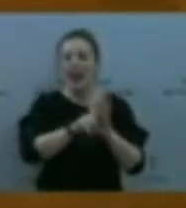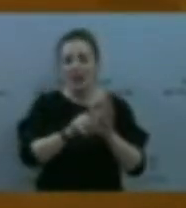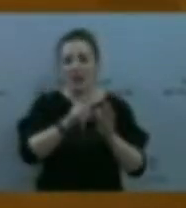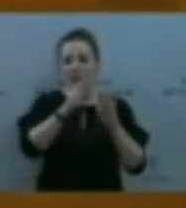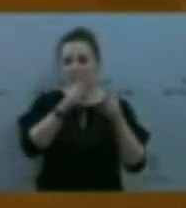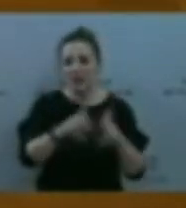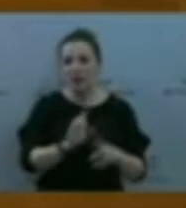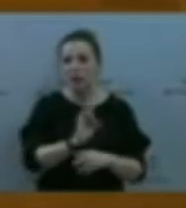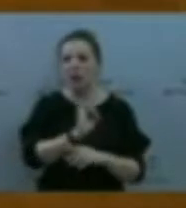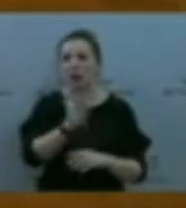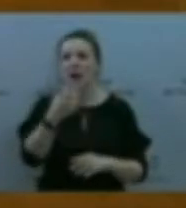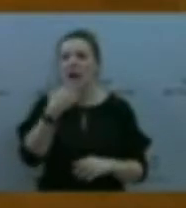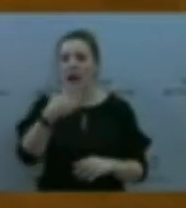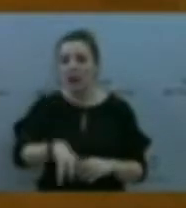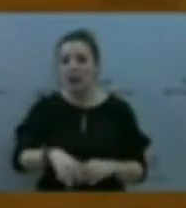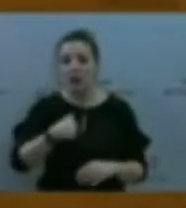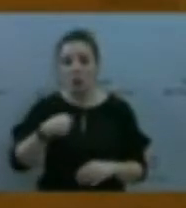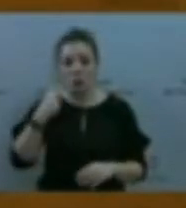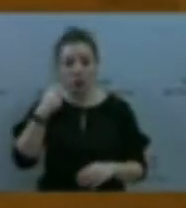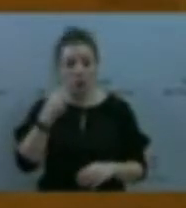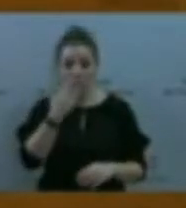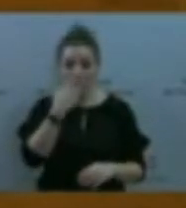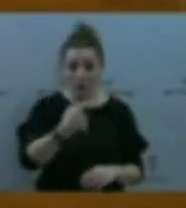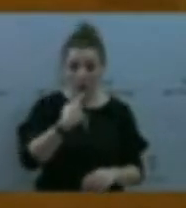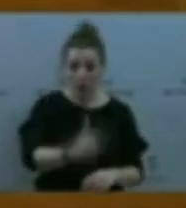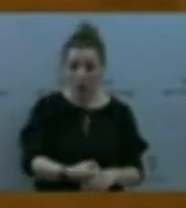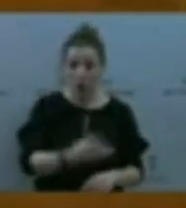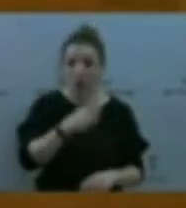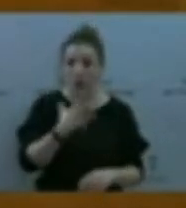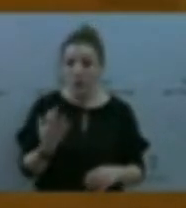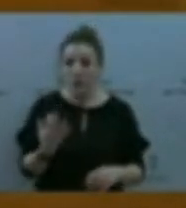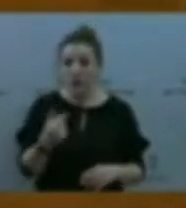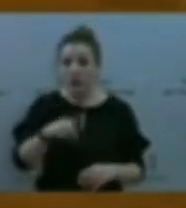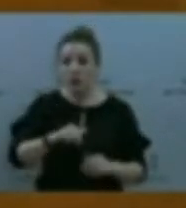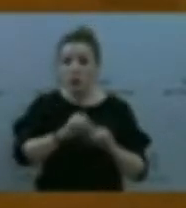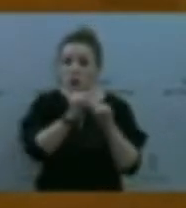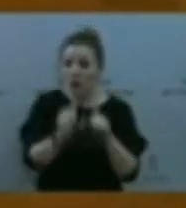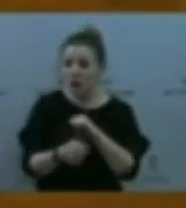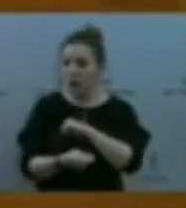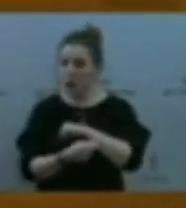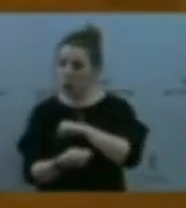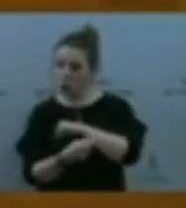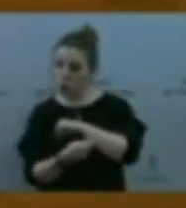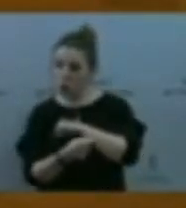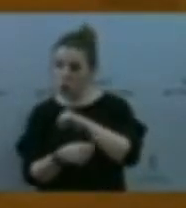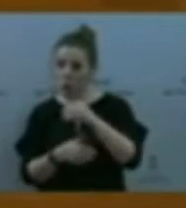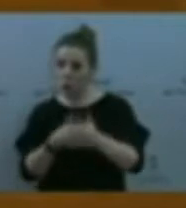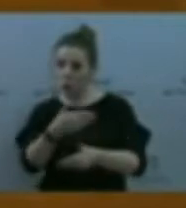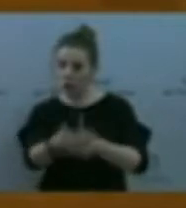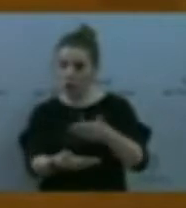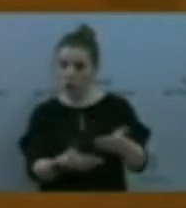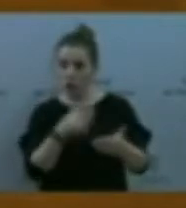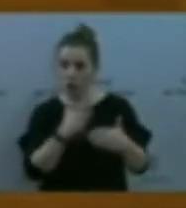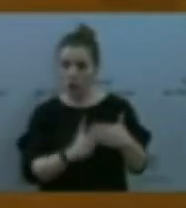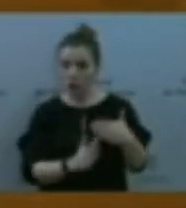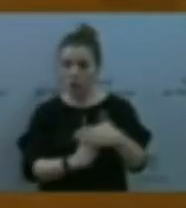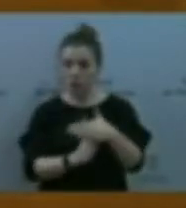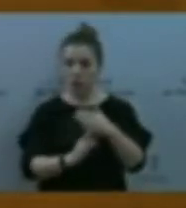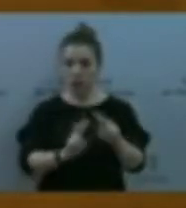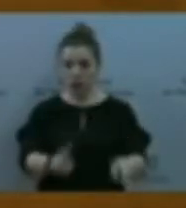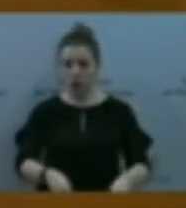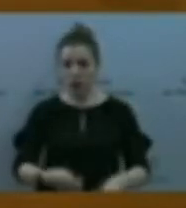lo digo, que esto sea una maniobra, el iniciar el proceso, para paralizar la renovación. Y nosotros creemos que la renovación